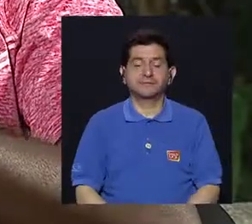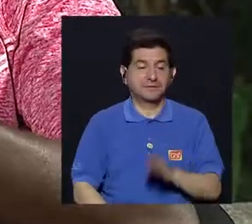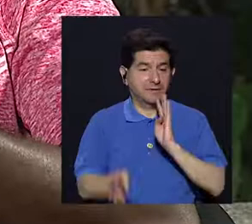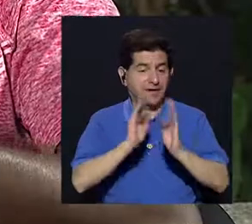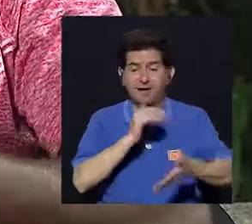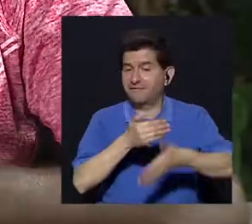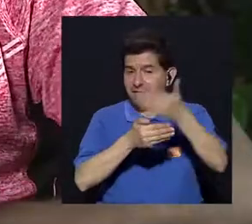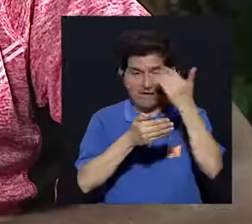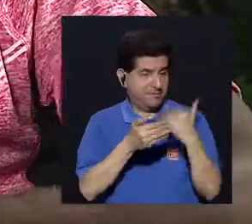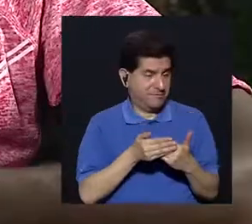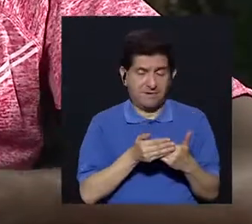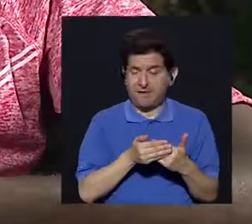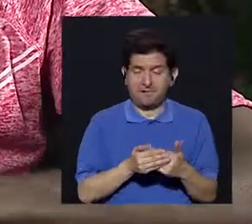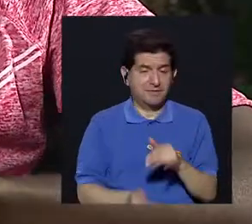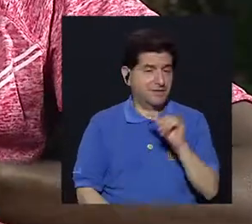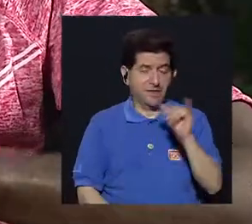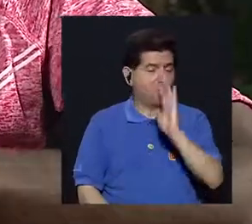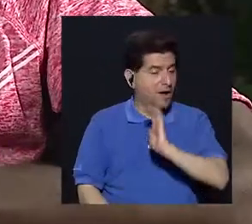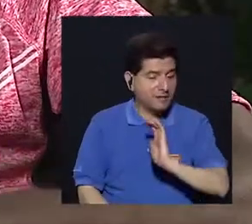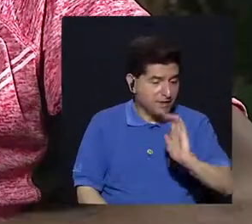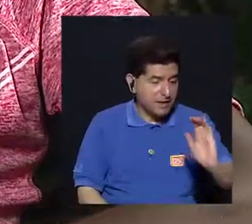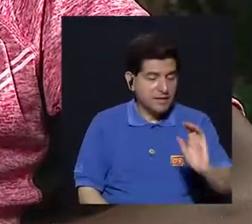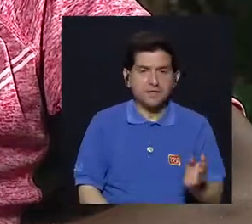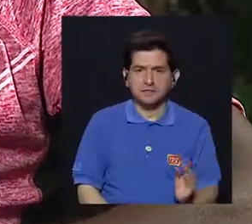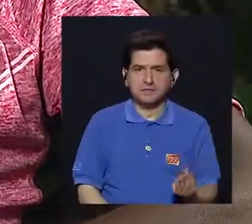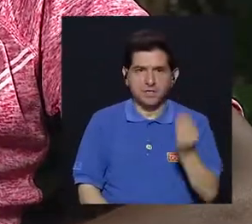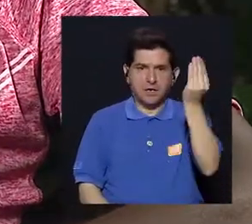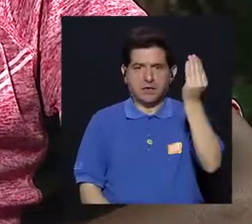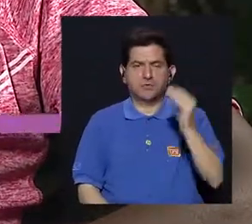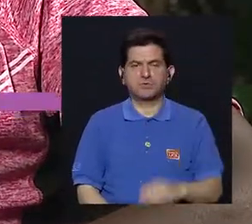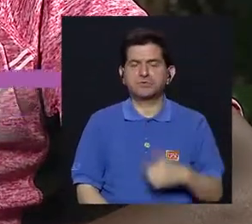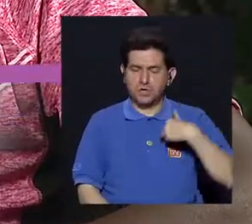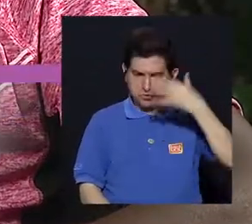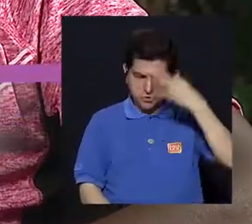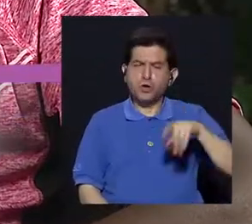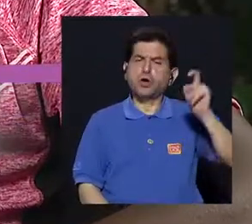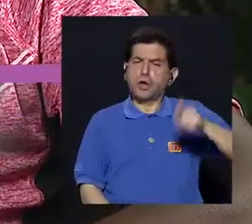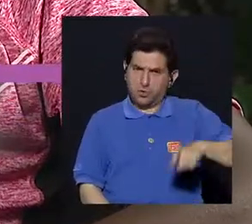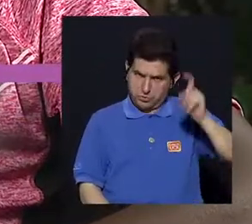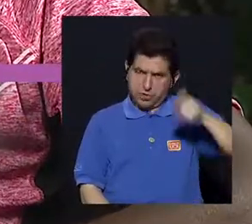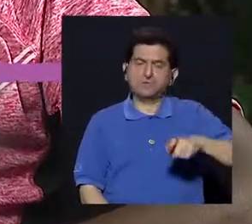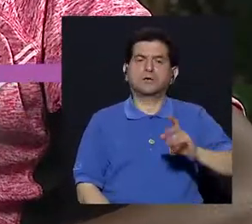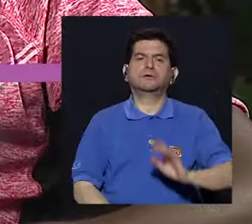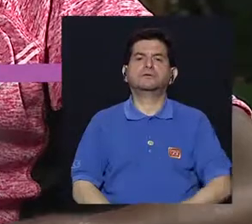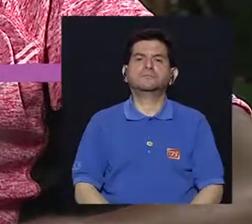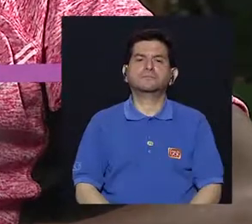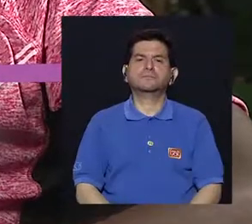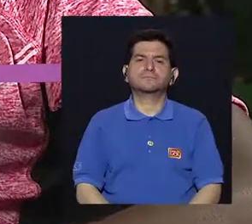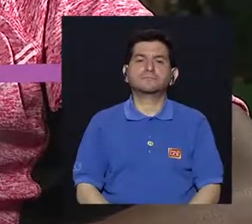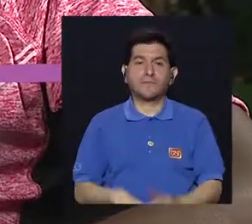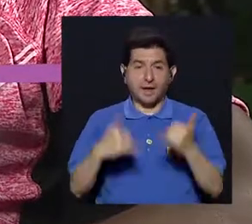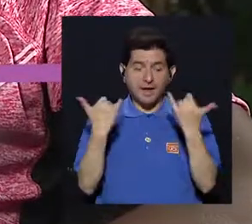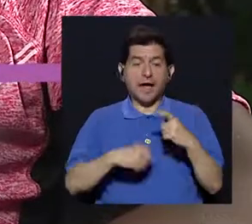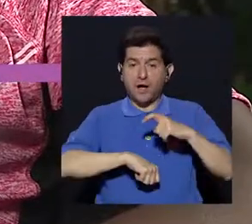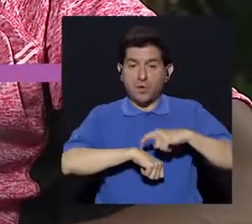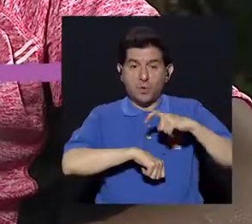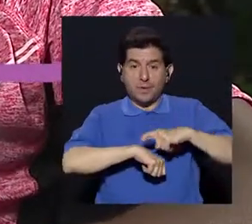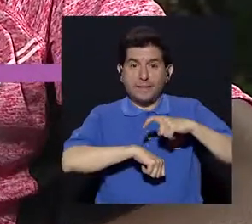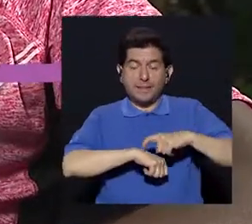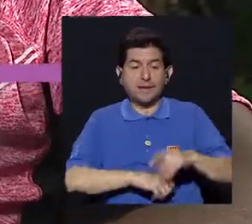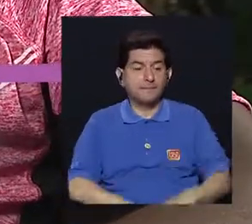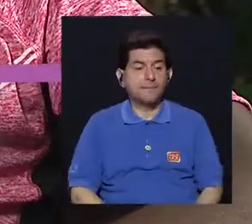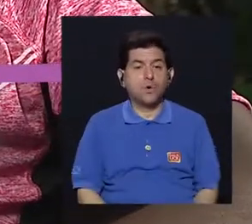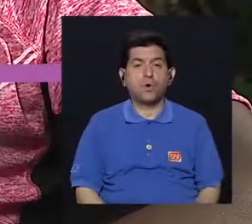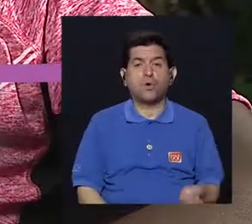como hablamos anteriormente de la infancia, yo creo que en la adolescencia todavía es necesario. Y realmente ahora en nuestro tiempo, pues